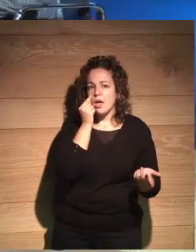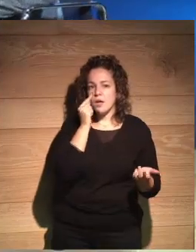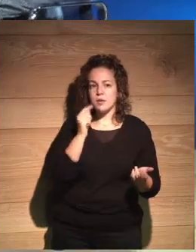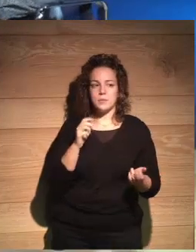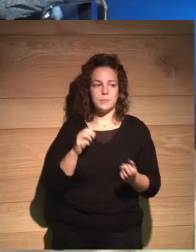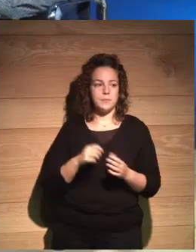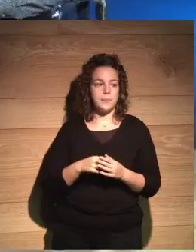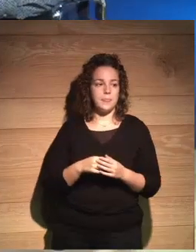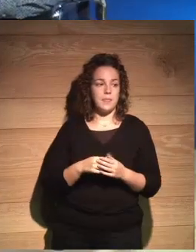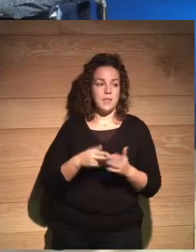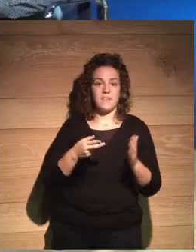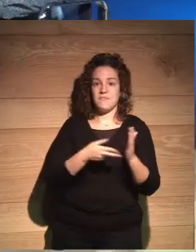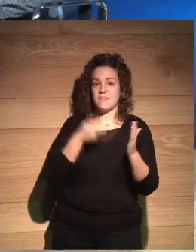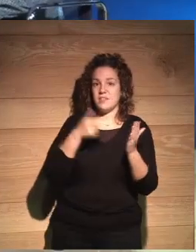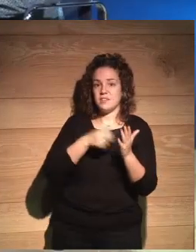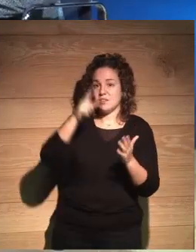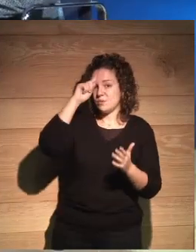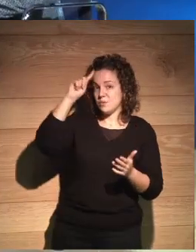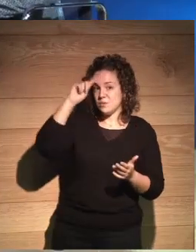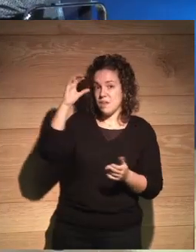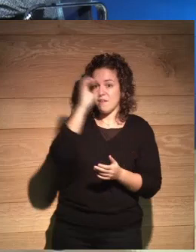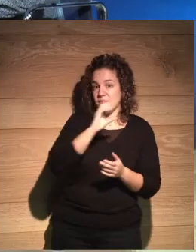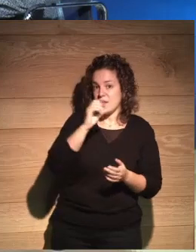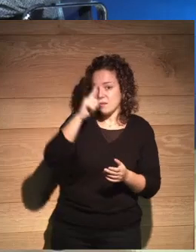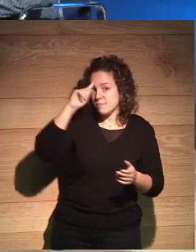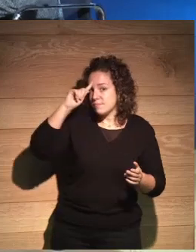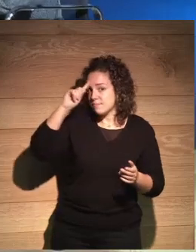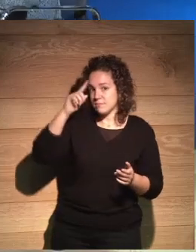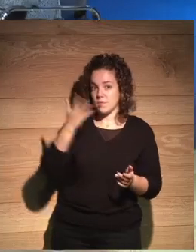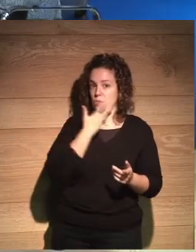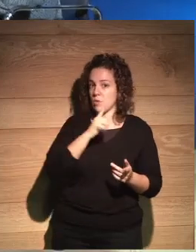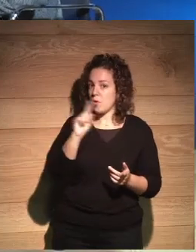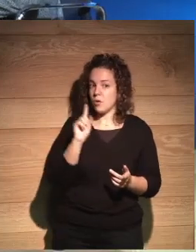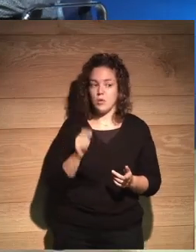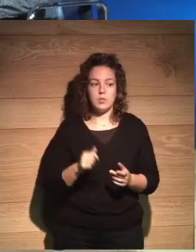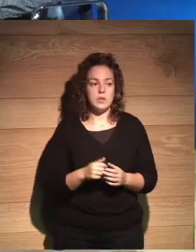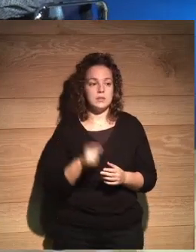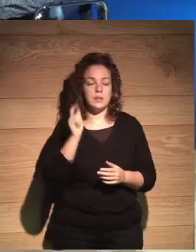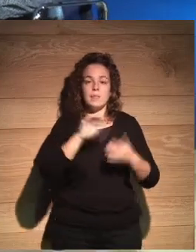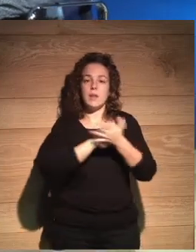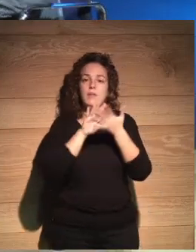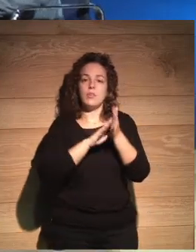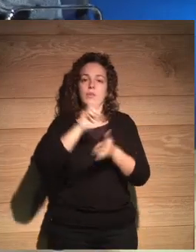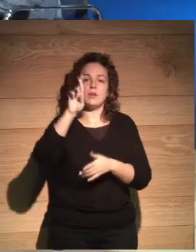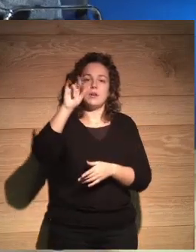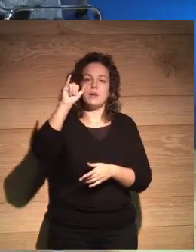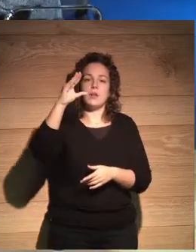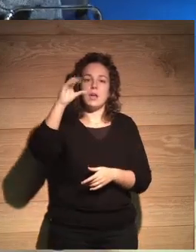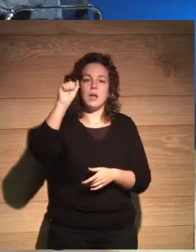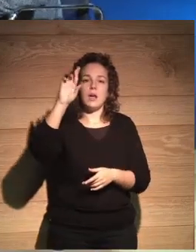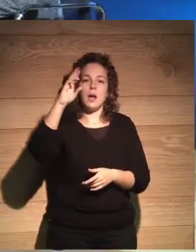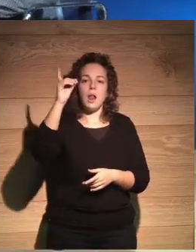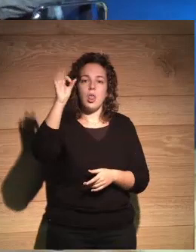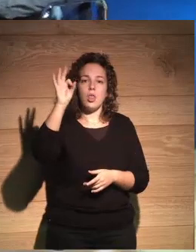Cierva. Ni los físicos ni los bioquímicos saben quién era Pilar de la Cierva. Estamos hablando de Ricardo de la Cierva tampoco, o sea que... Ni a Juan de la Cierva.